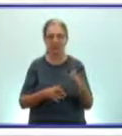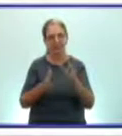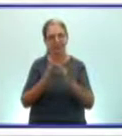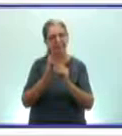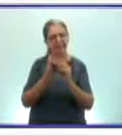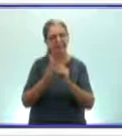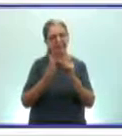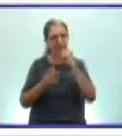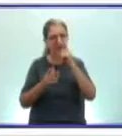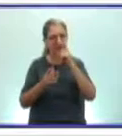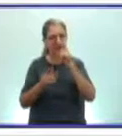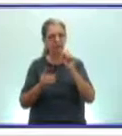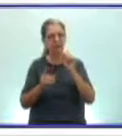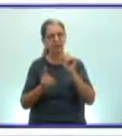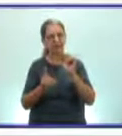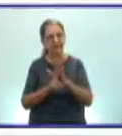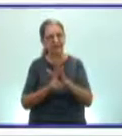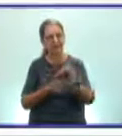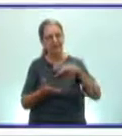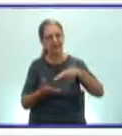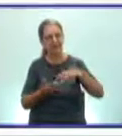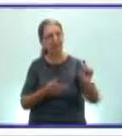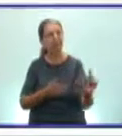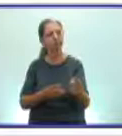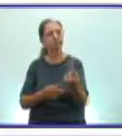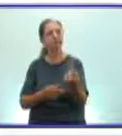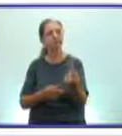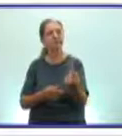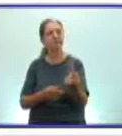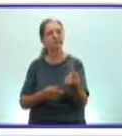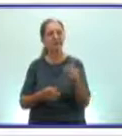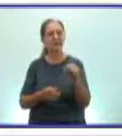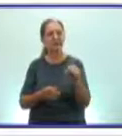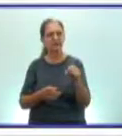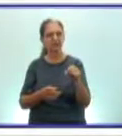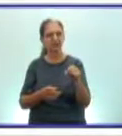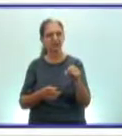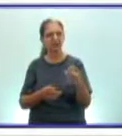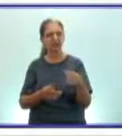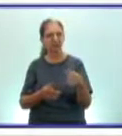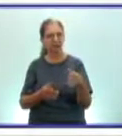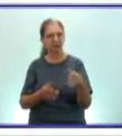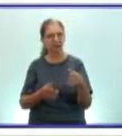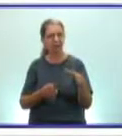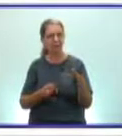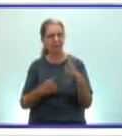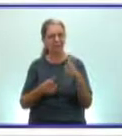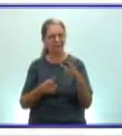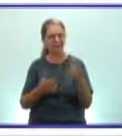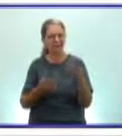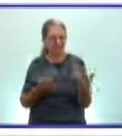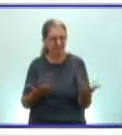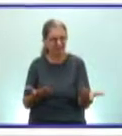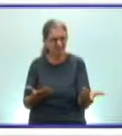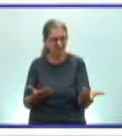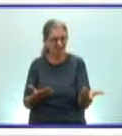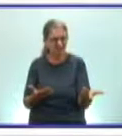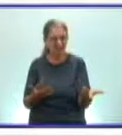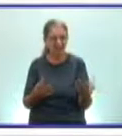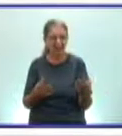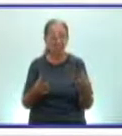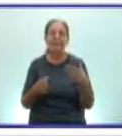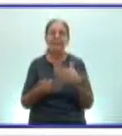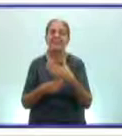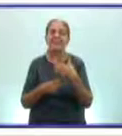los niños por primera vez? Estamos determinando el promedio, por tanto, vamos a calcular la media